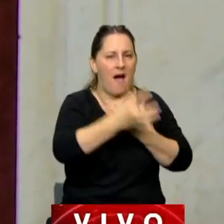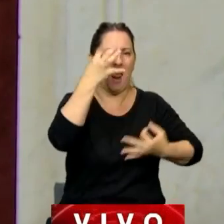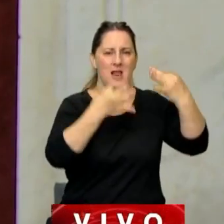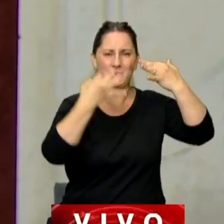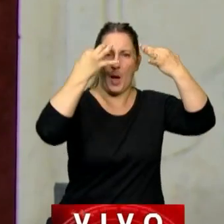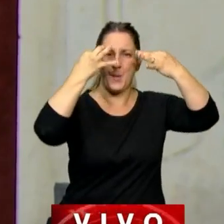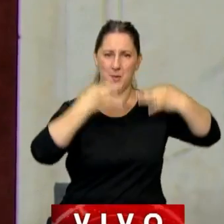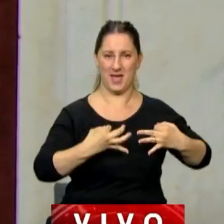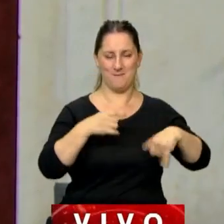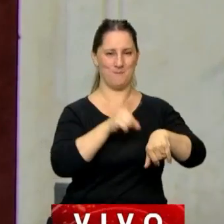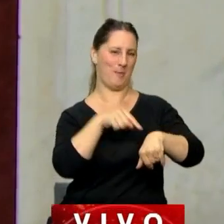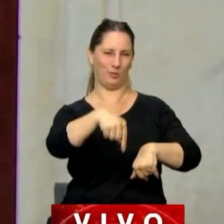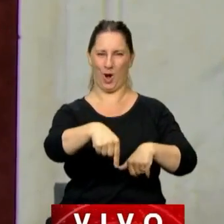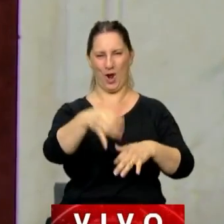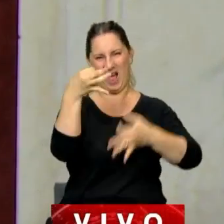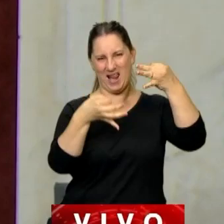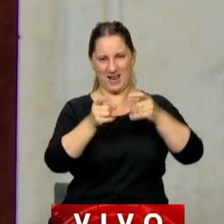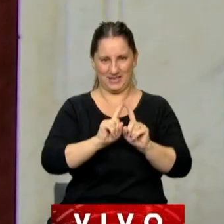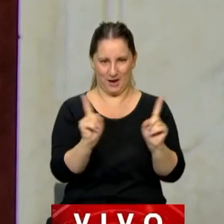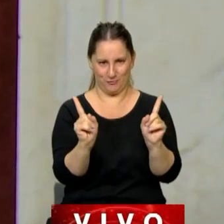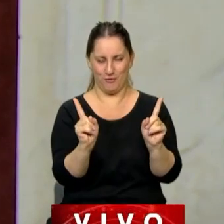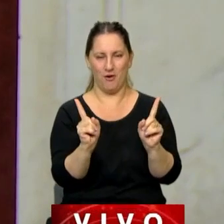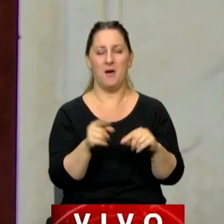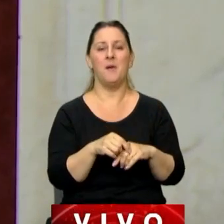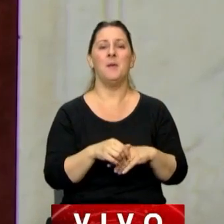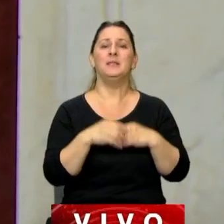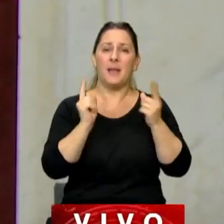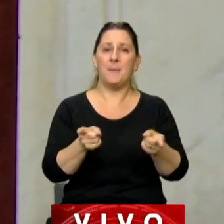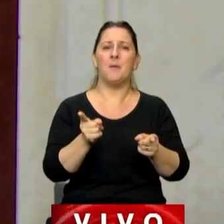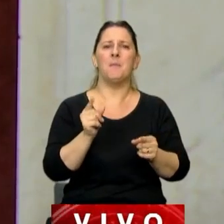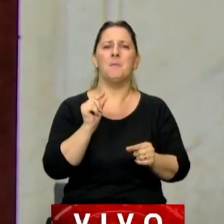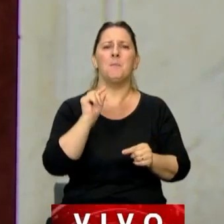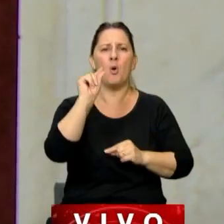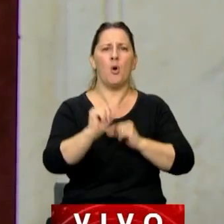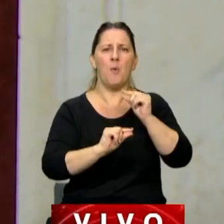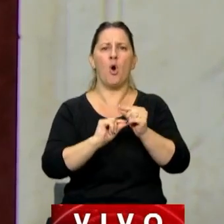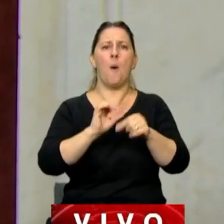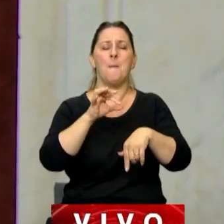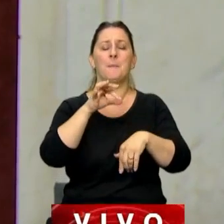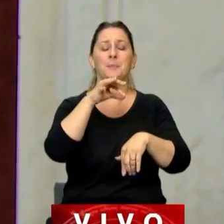es la ocasión, este momento, de lo que está pasando y por qué cada vez hay menos